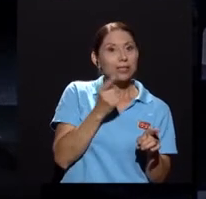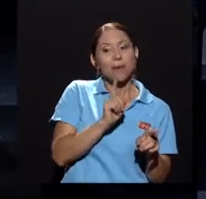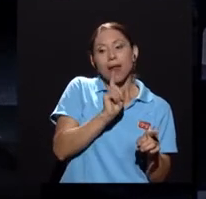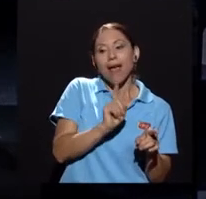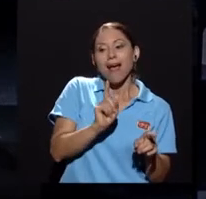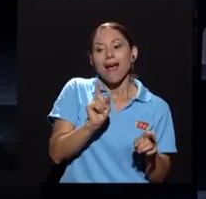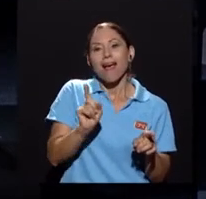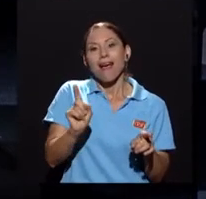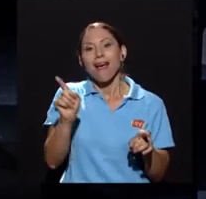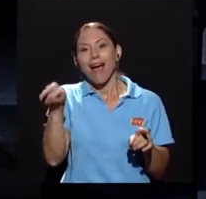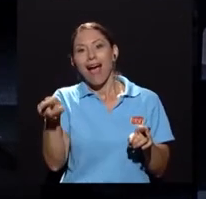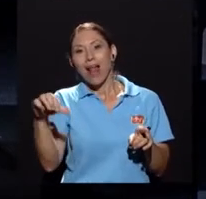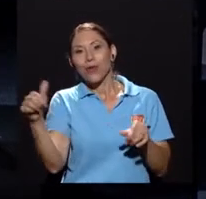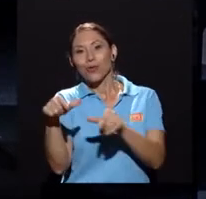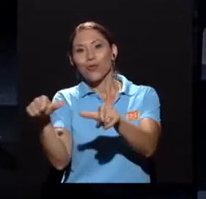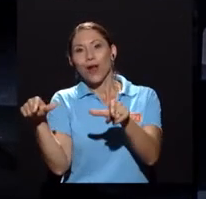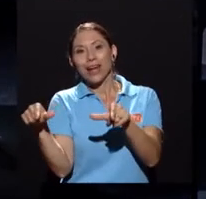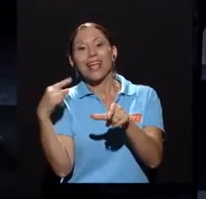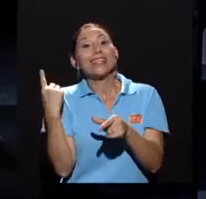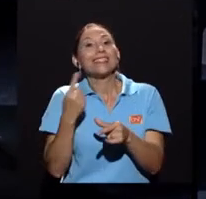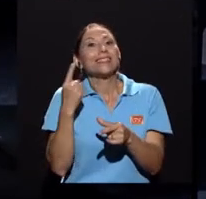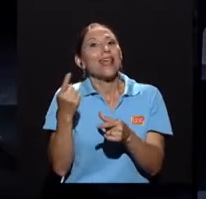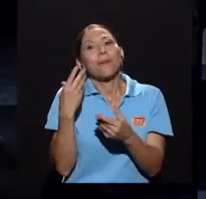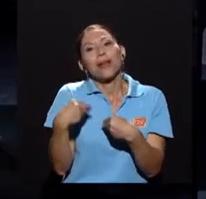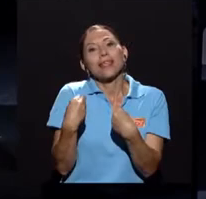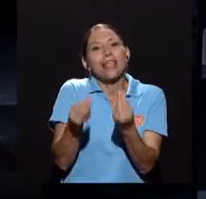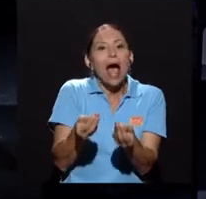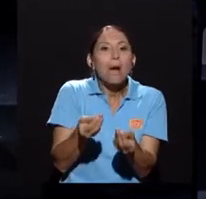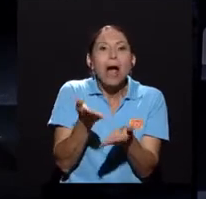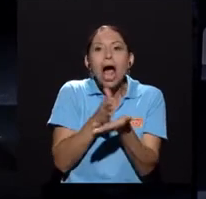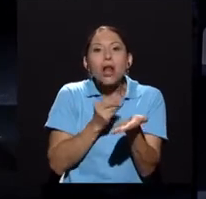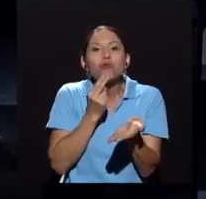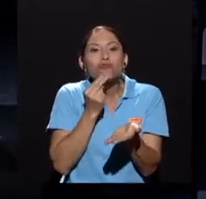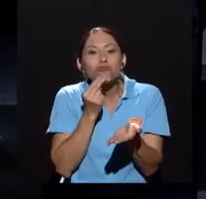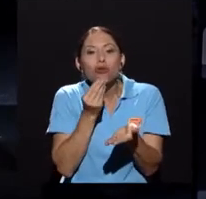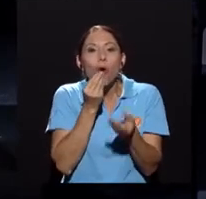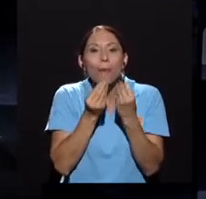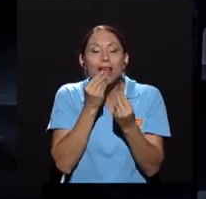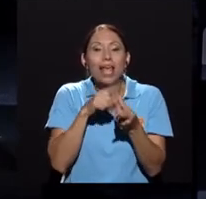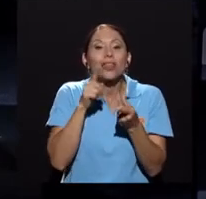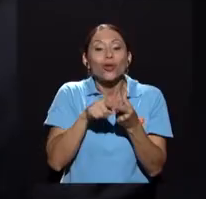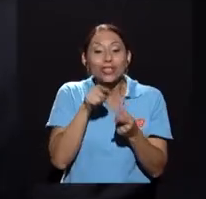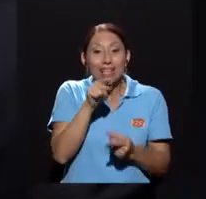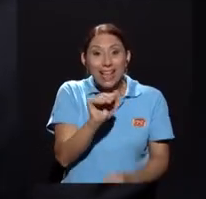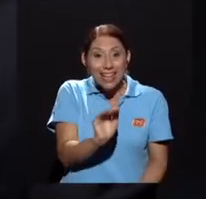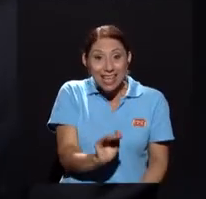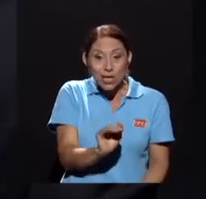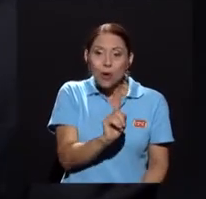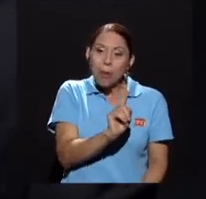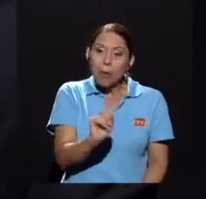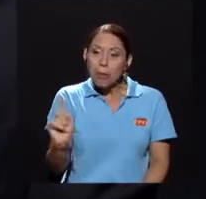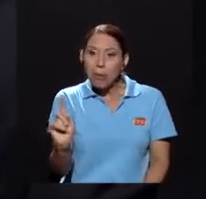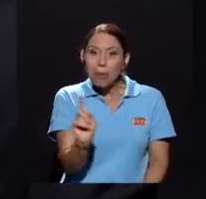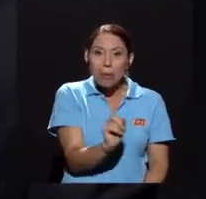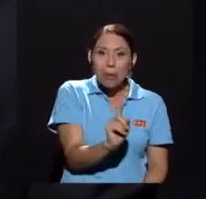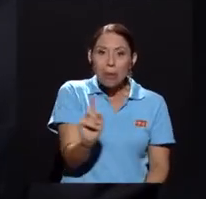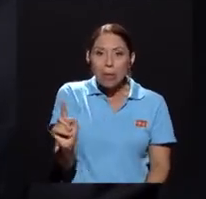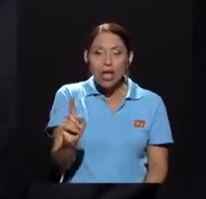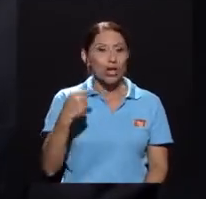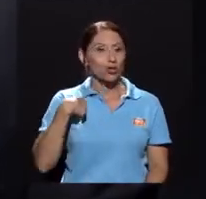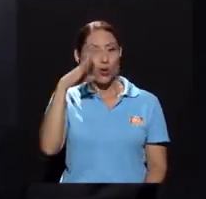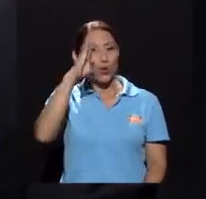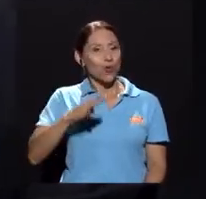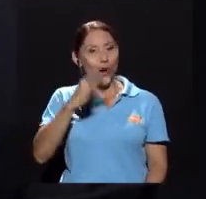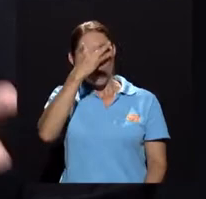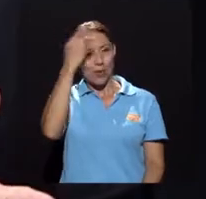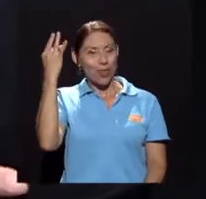pilas y café de costa rica y con citas verdad y el niño se pasaba de un lado para otro nunca olvido que gana medio me contaba